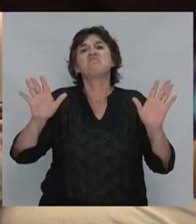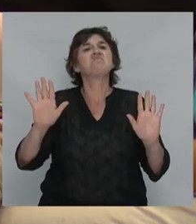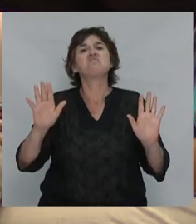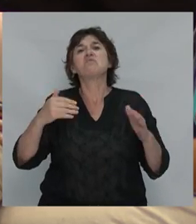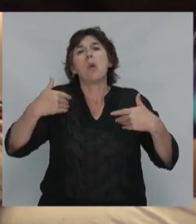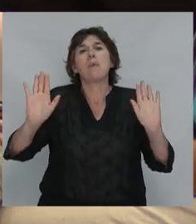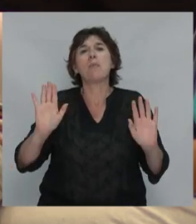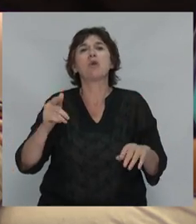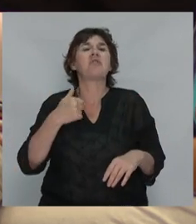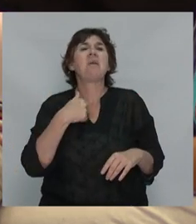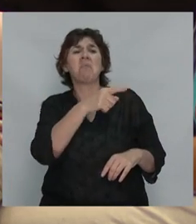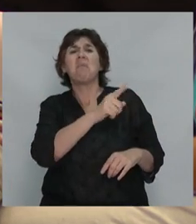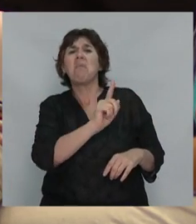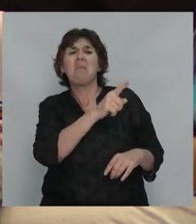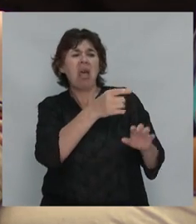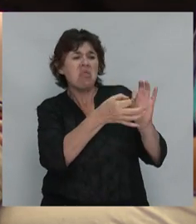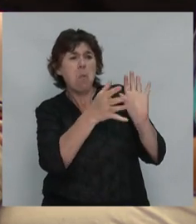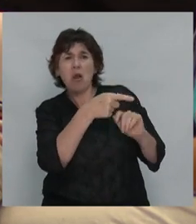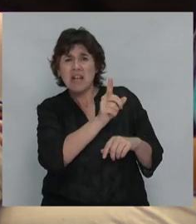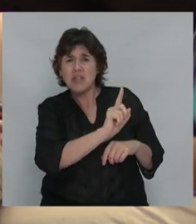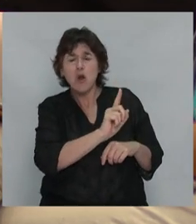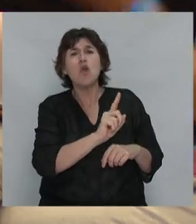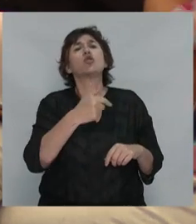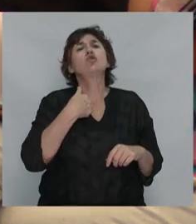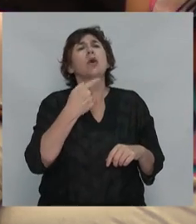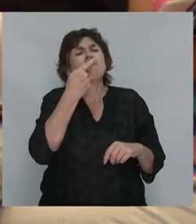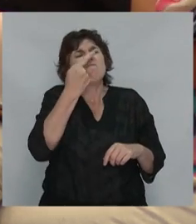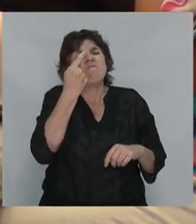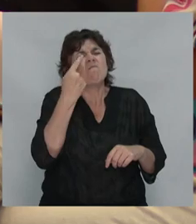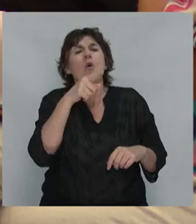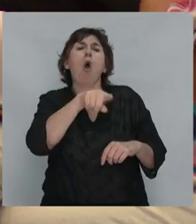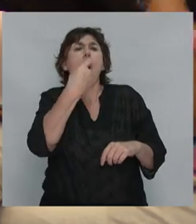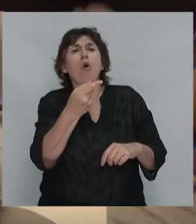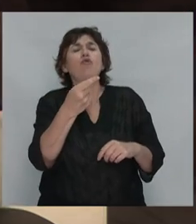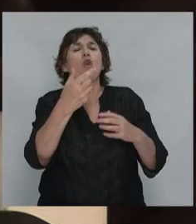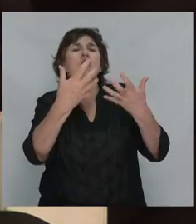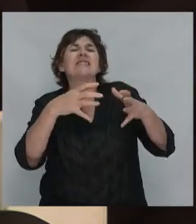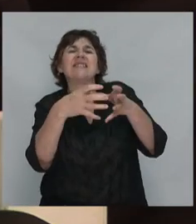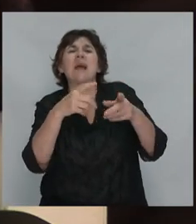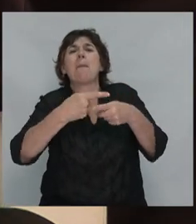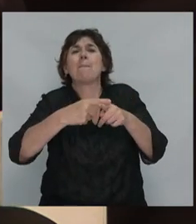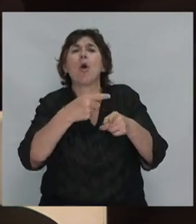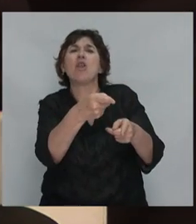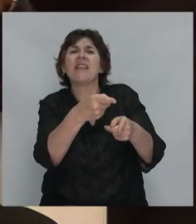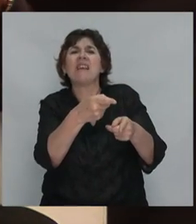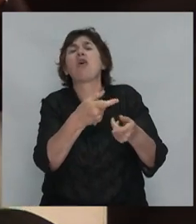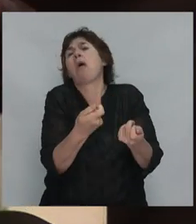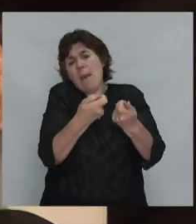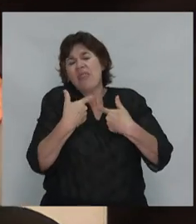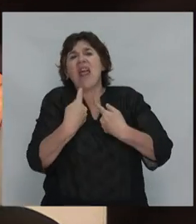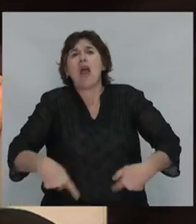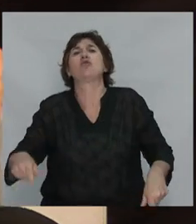democrático que el sistema democrático luego primer desafío la democracia debe defenderse a sí